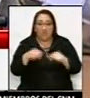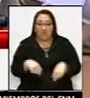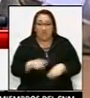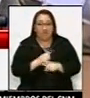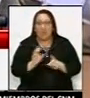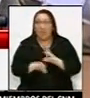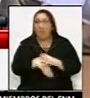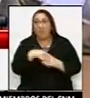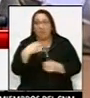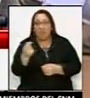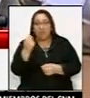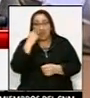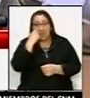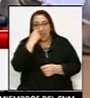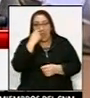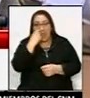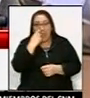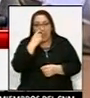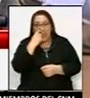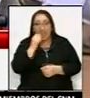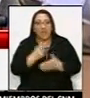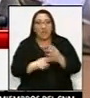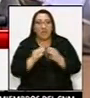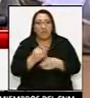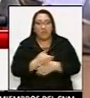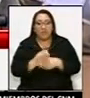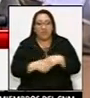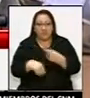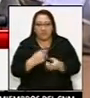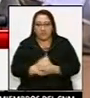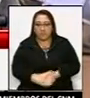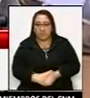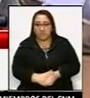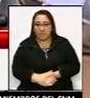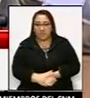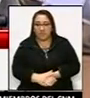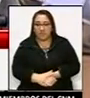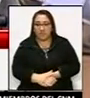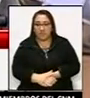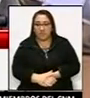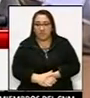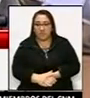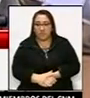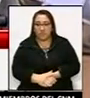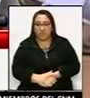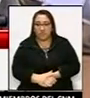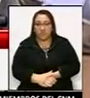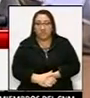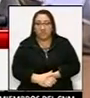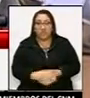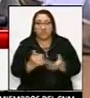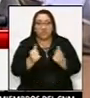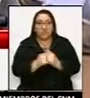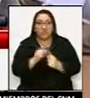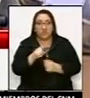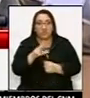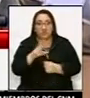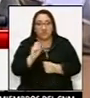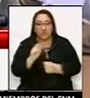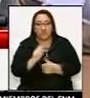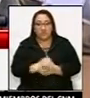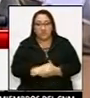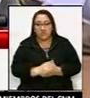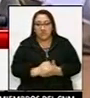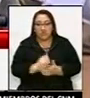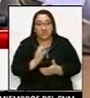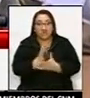sino afuera, y de la manera siguiente. Hoy, con los 130, si